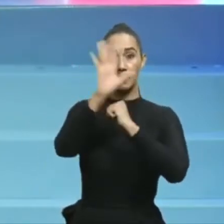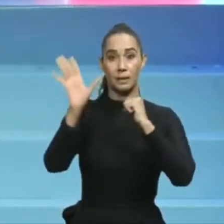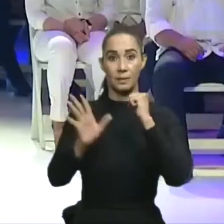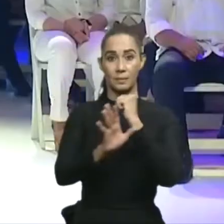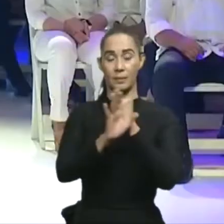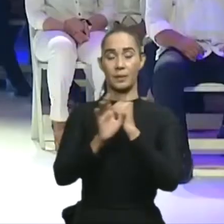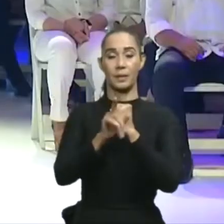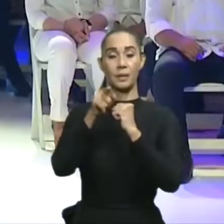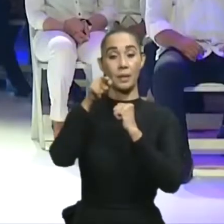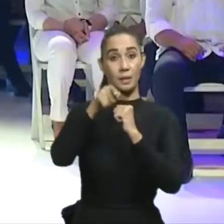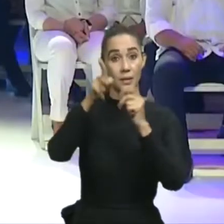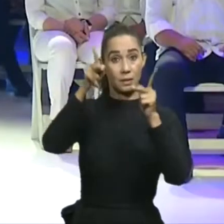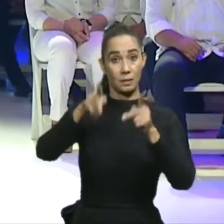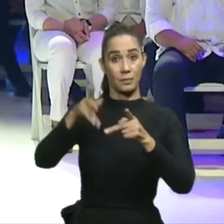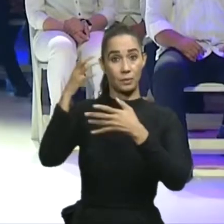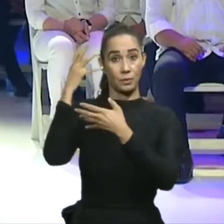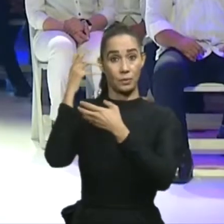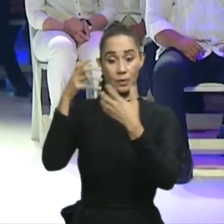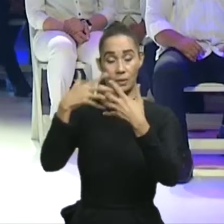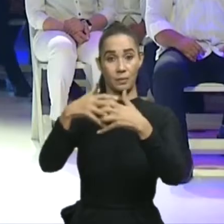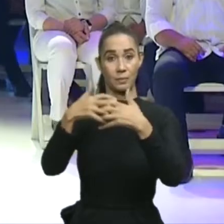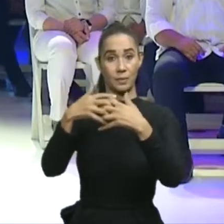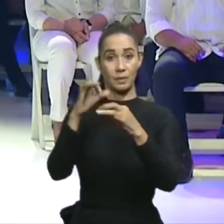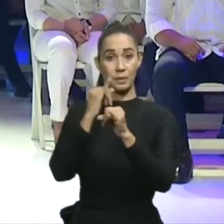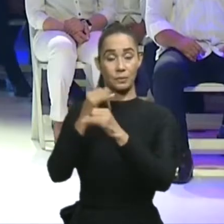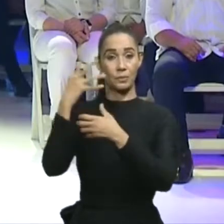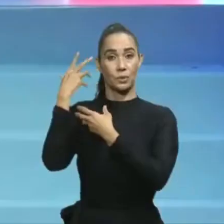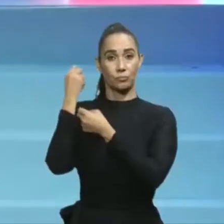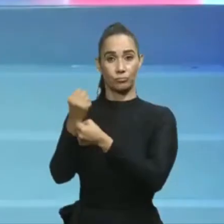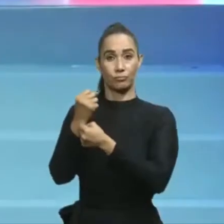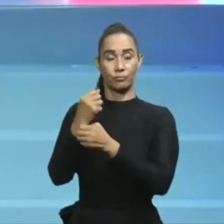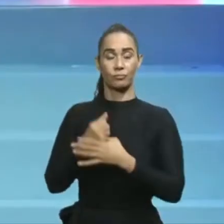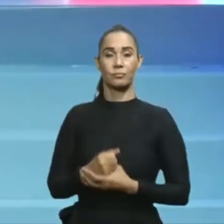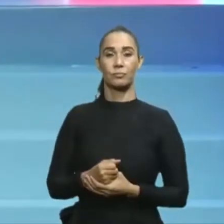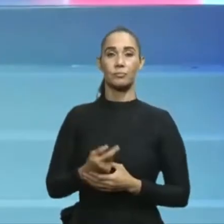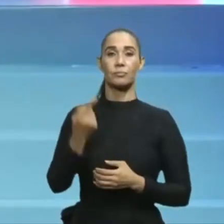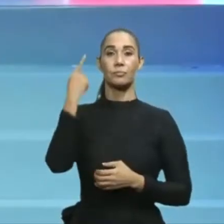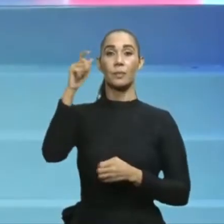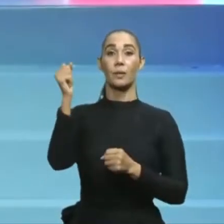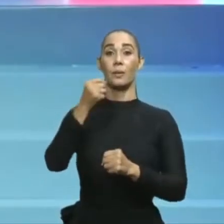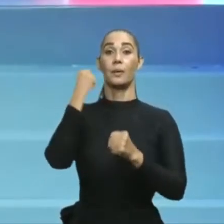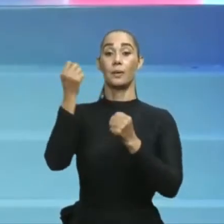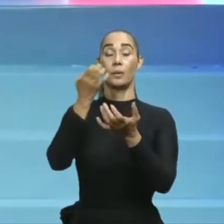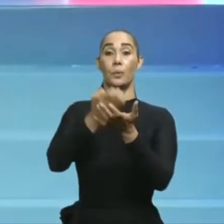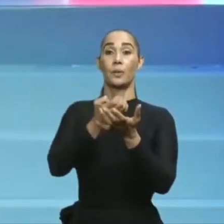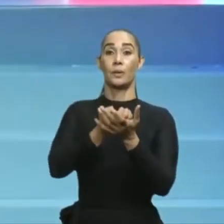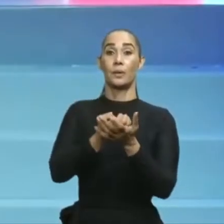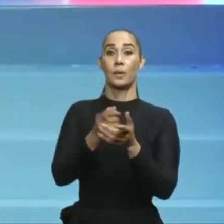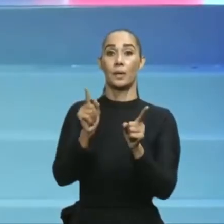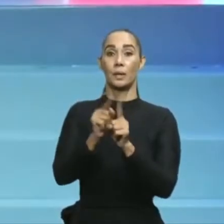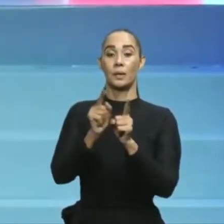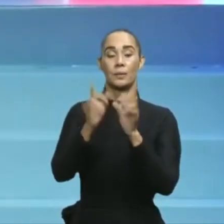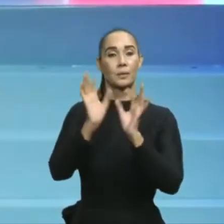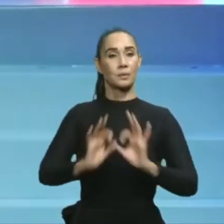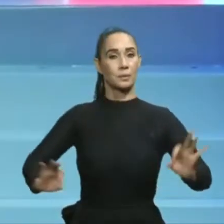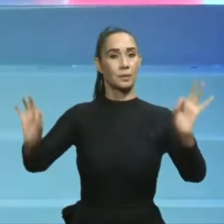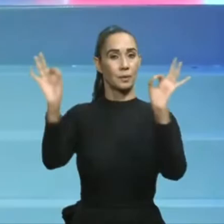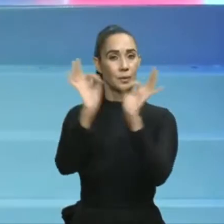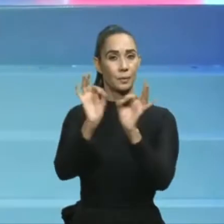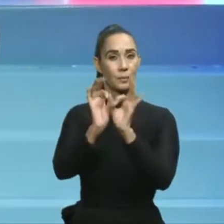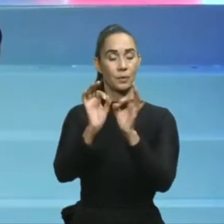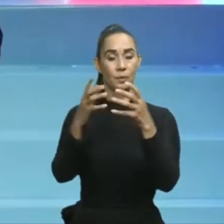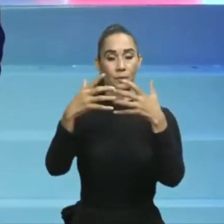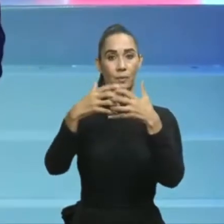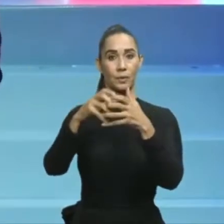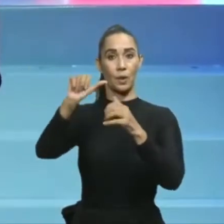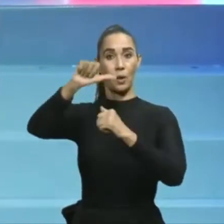y en el cual confía el sector empresarial pero para potenciar nuestra economía también es necesario fortalecer nuestros lazos